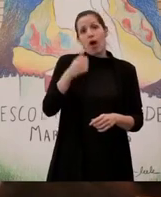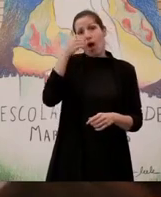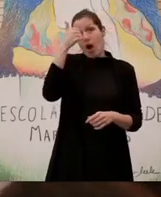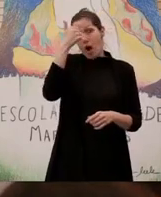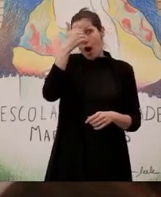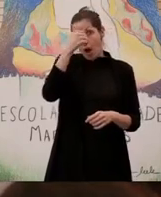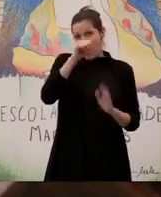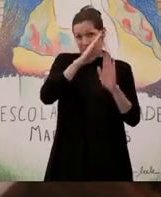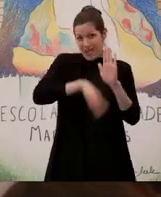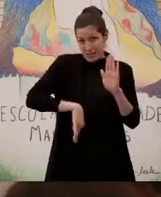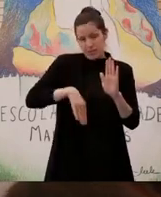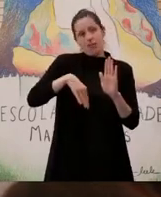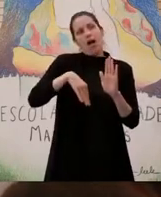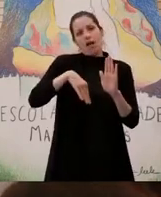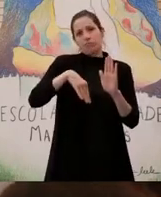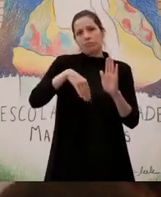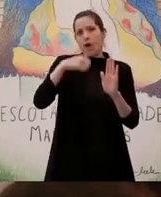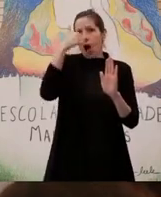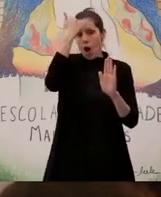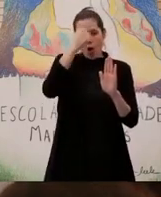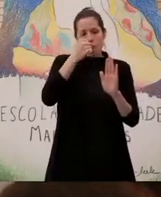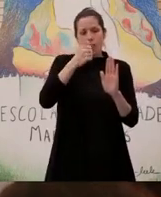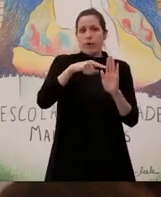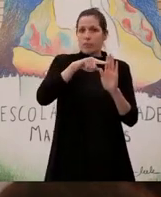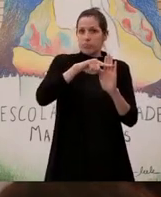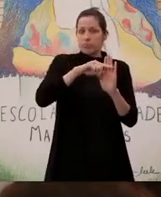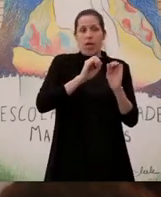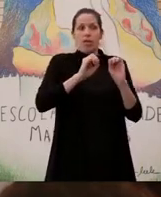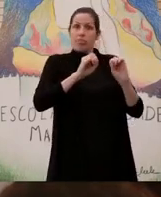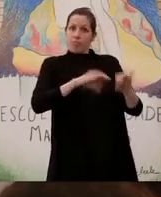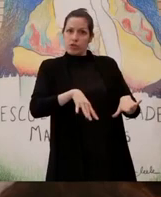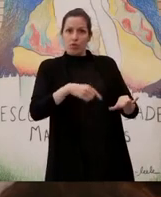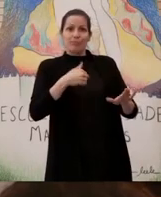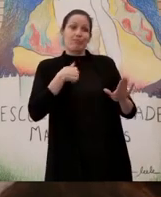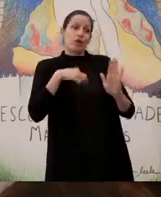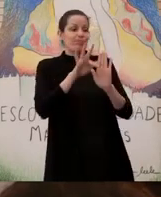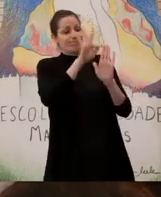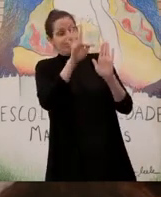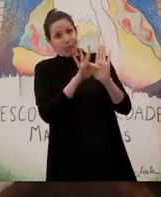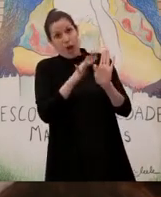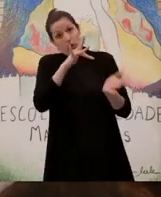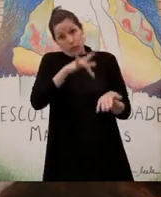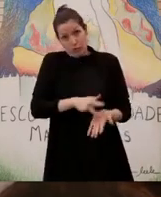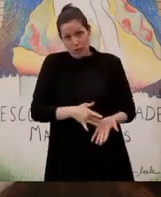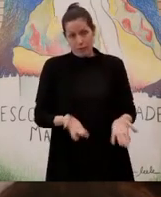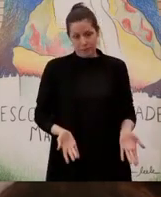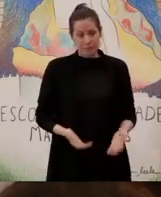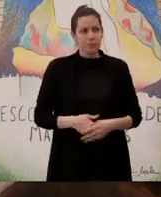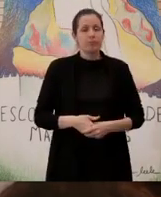casi 9 meses no parlamento pero bueno fue una única mujer que entró allí de todas maneras